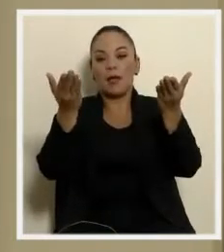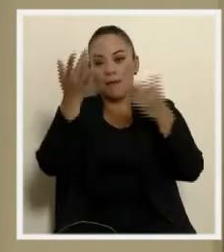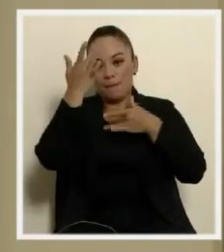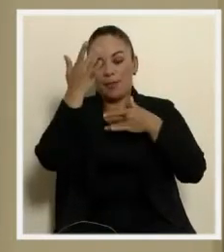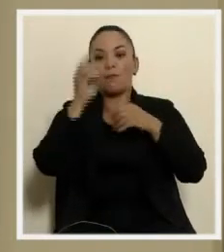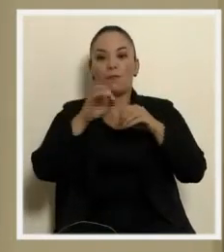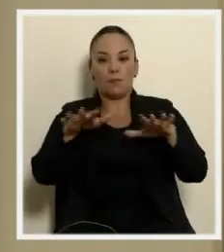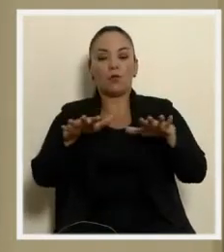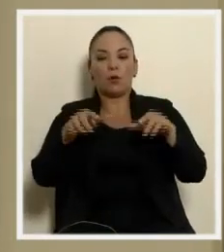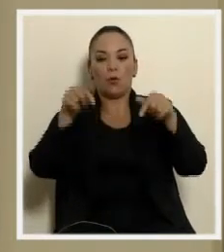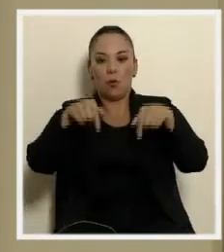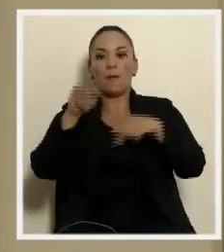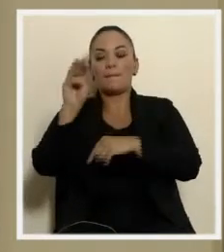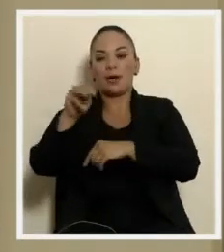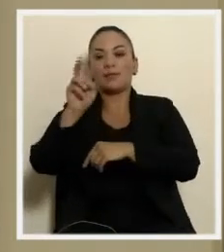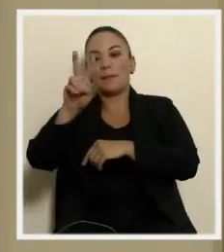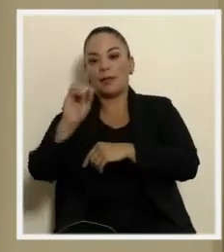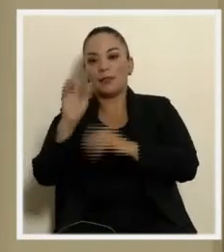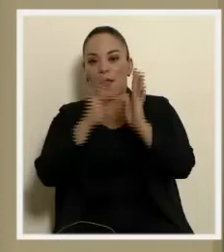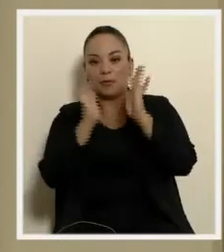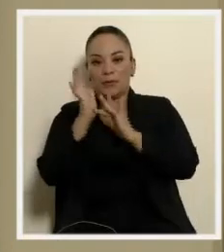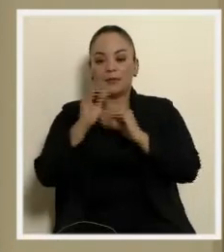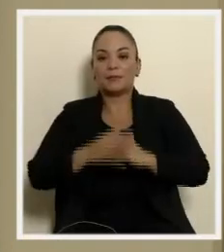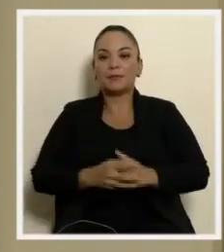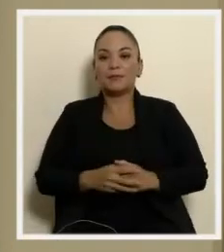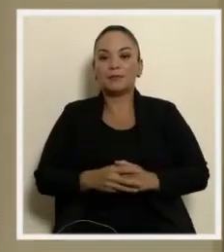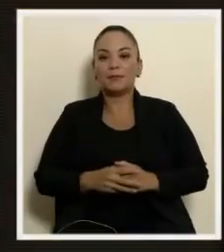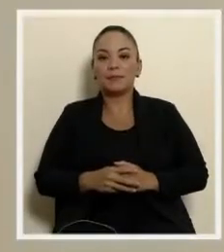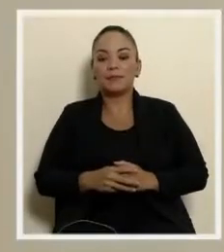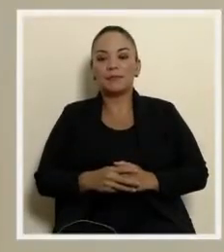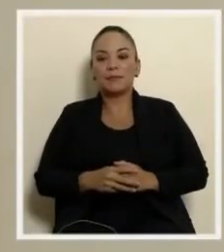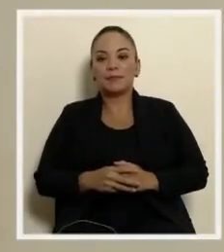este martes 20 de abril.